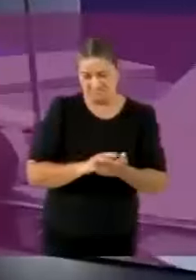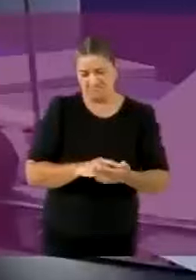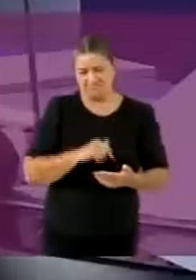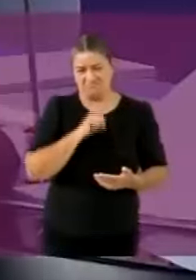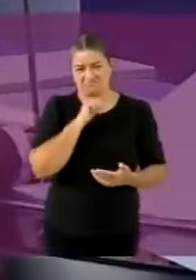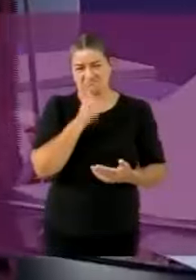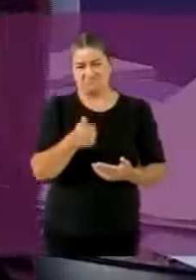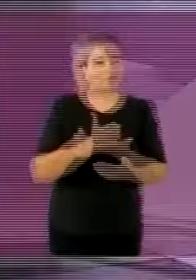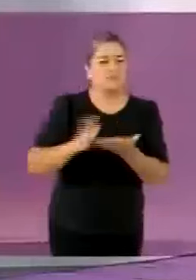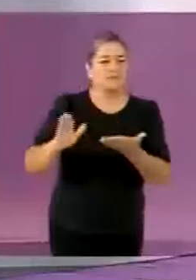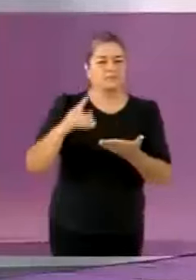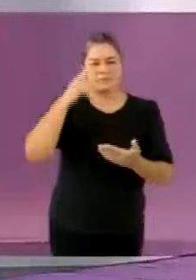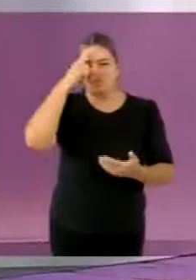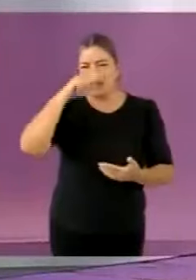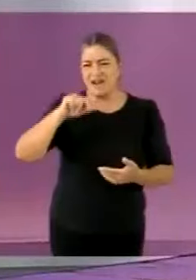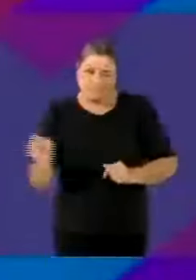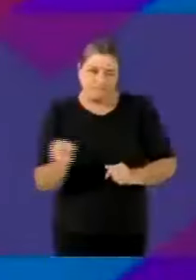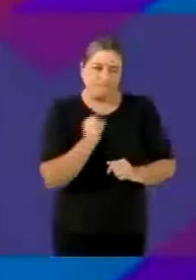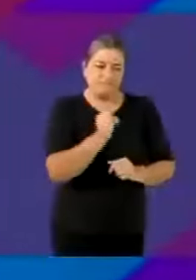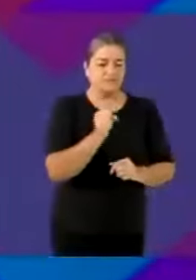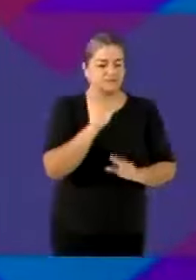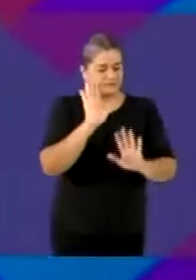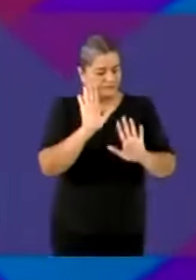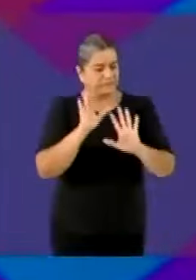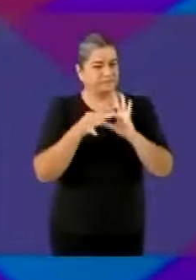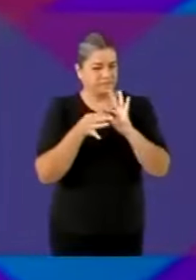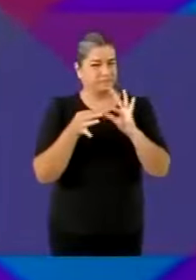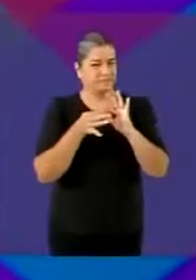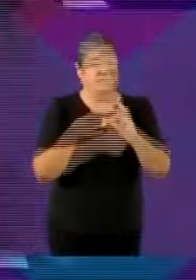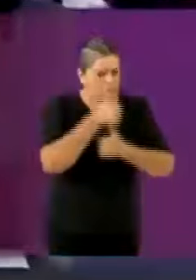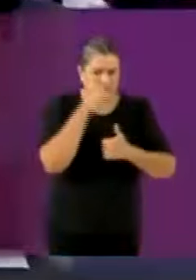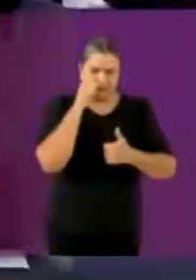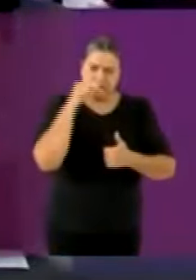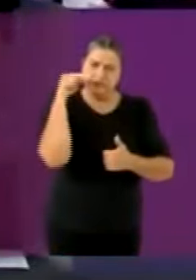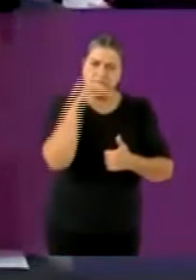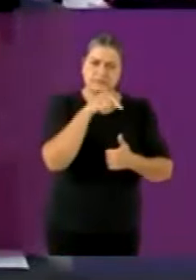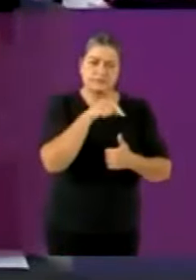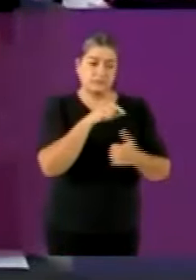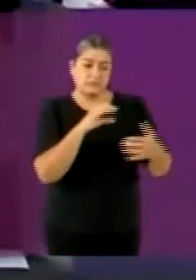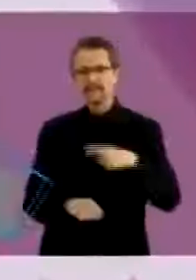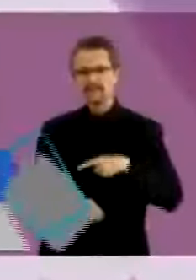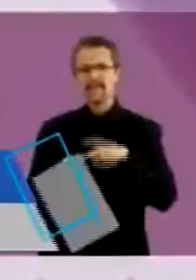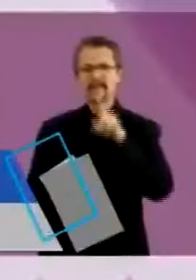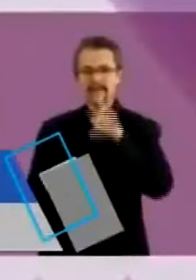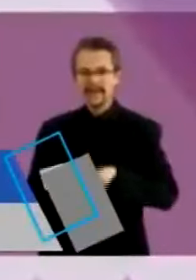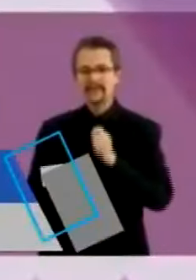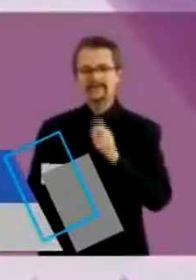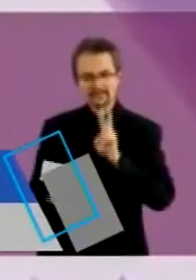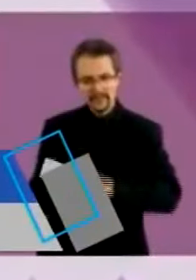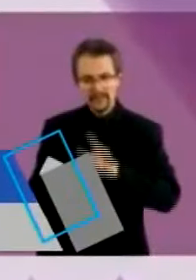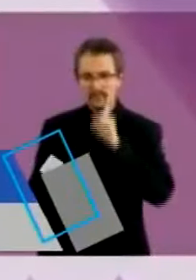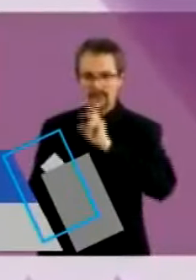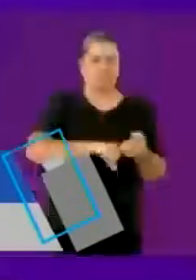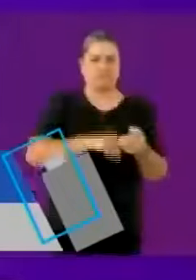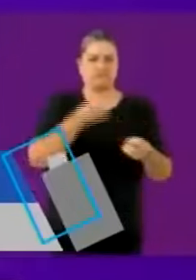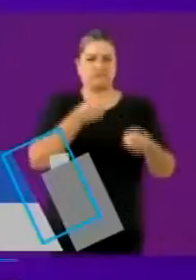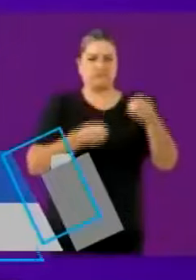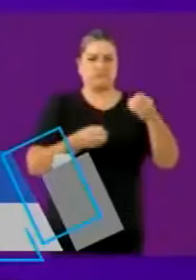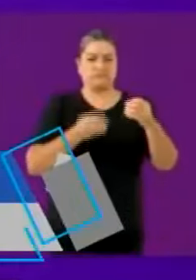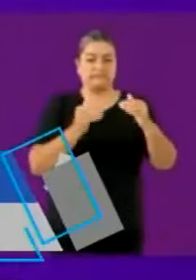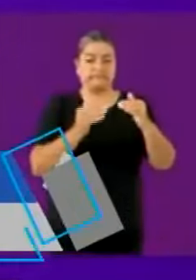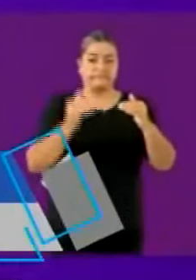Bueno, este domingo 7 de abril se llevó a cabo el primer debate entre las candidatas y el candidato a la presidencia de la República. Hablaron de salud,